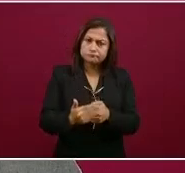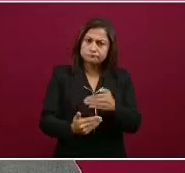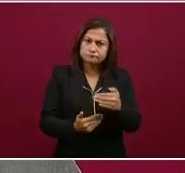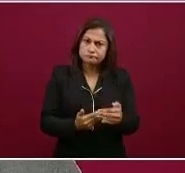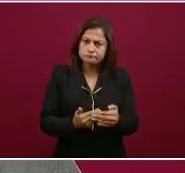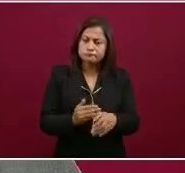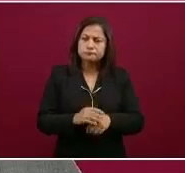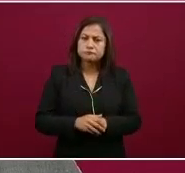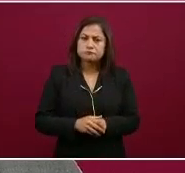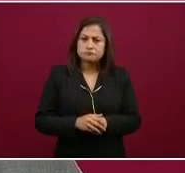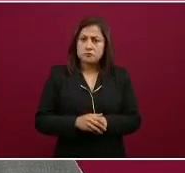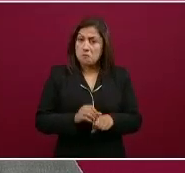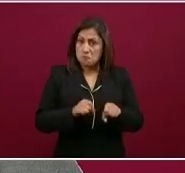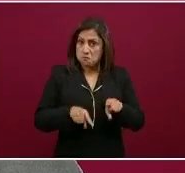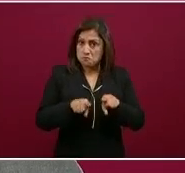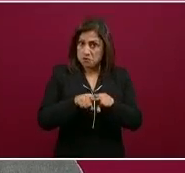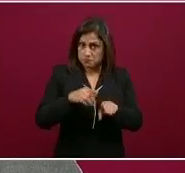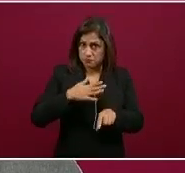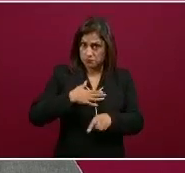Como lo digo en la carta,